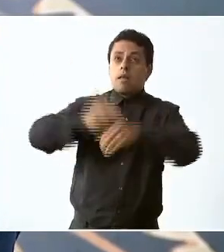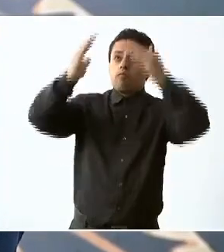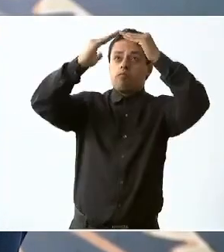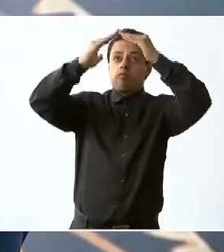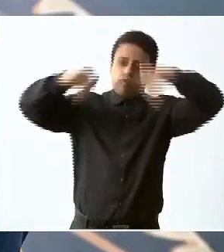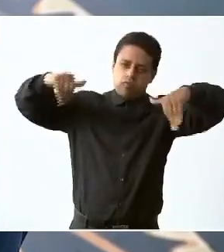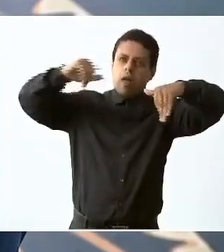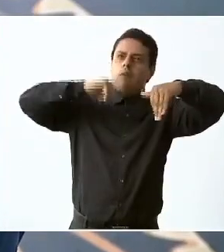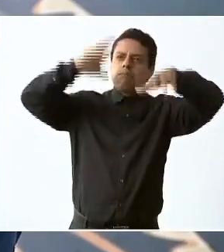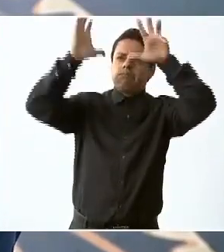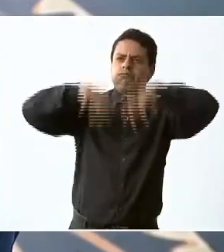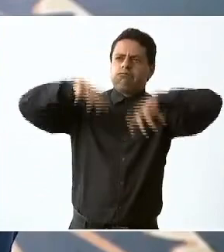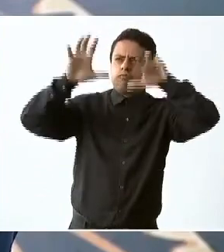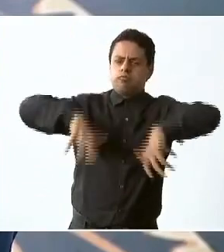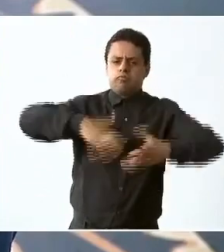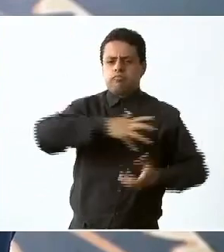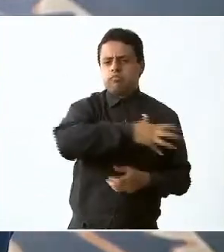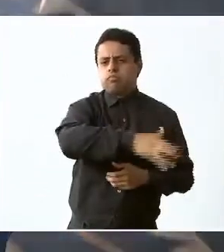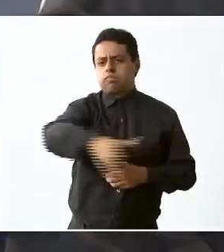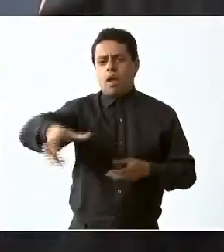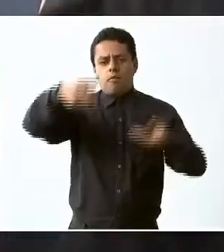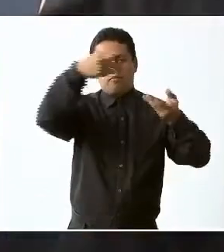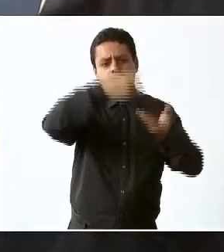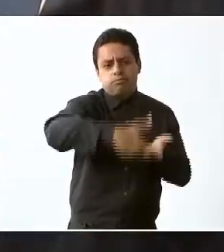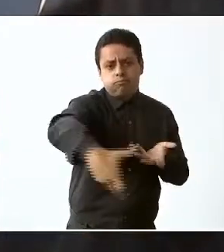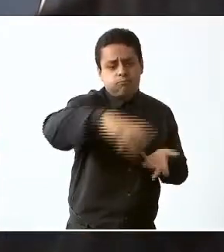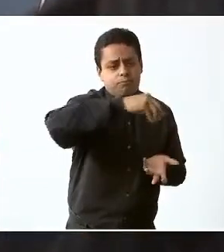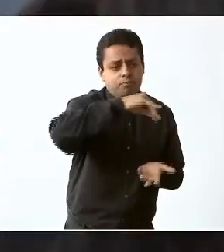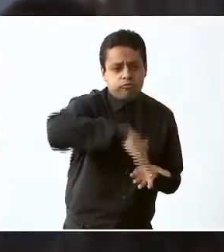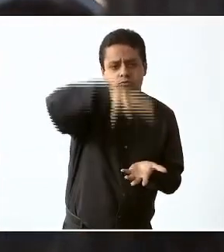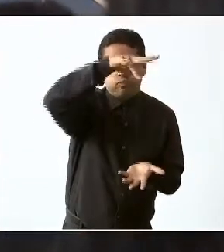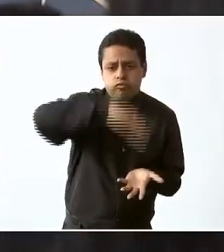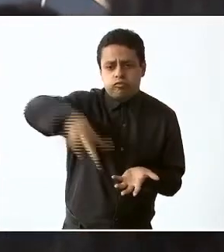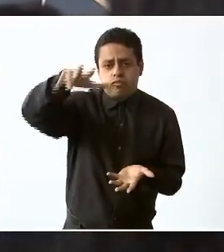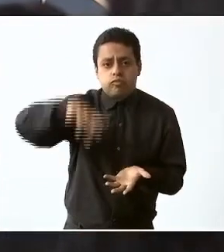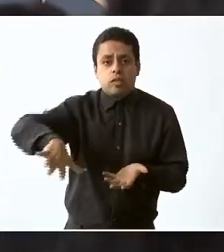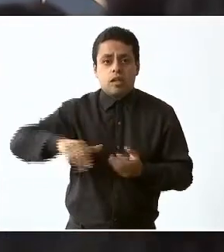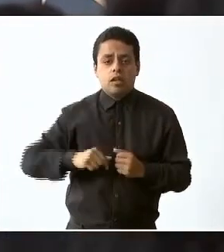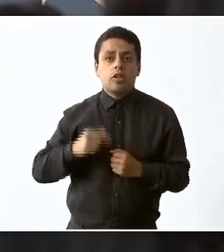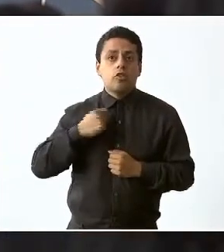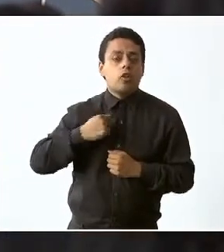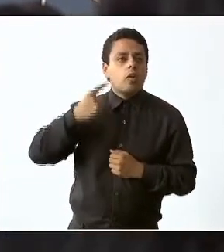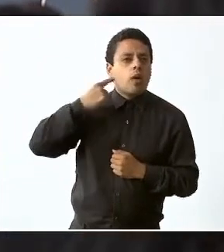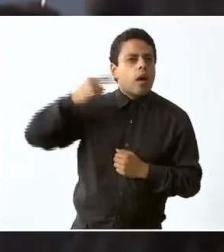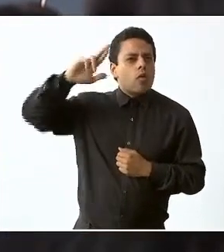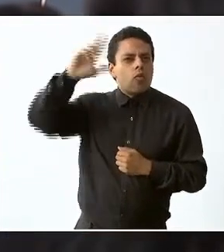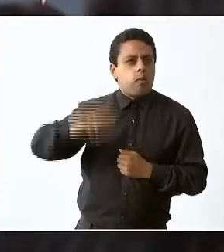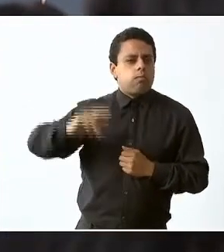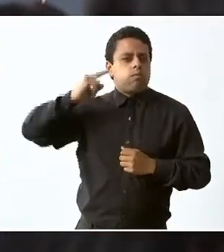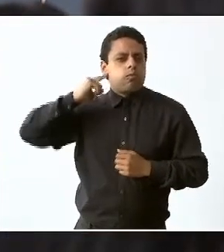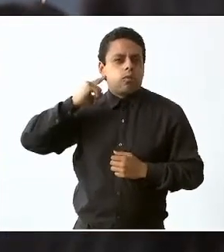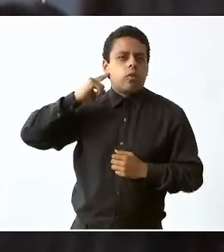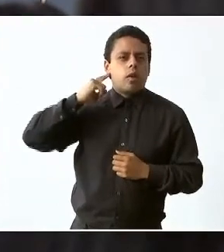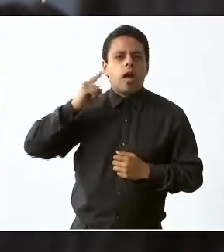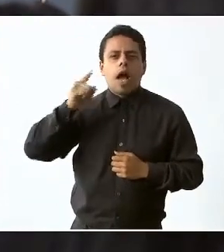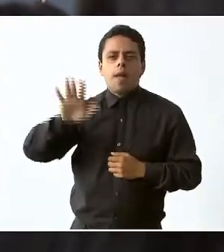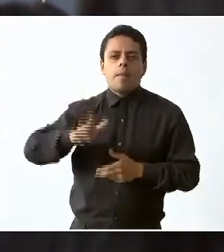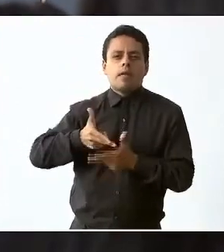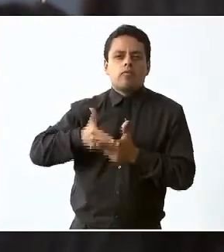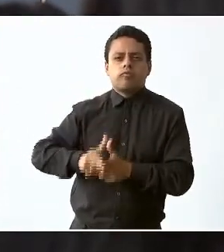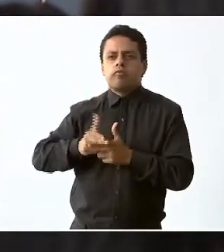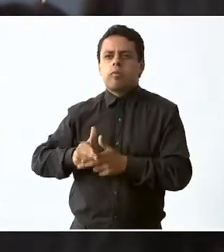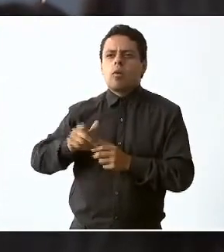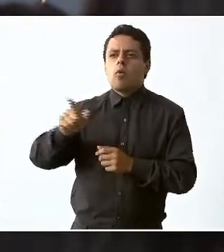sobre las tierras labrantías. Trueno del temporal, oigo en tus quejas crujir los esqueletos en